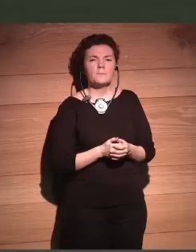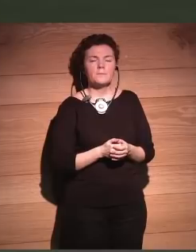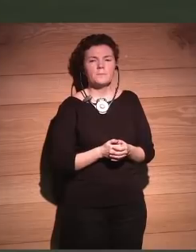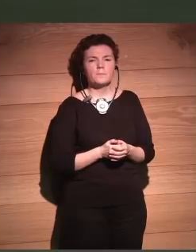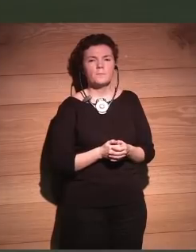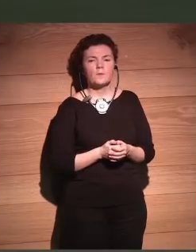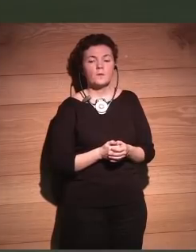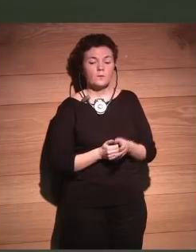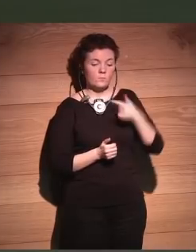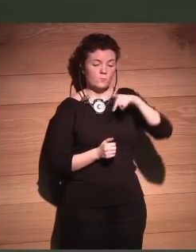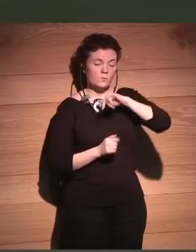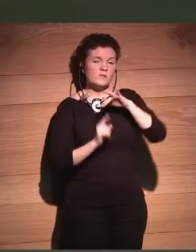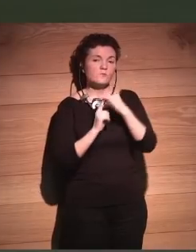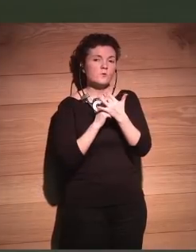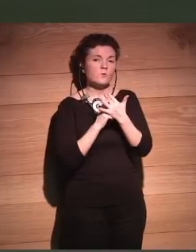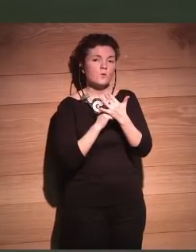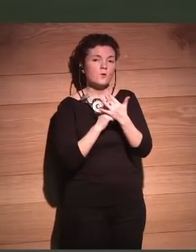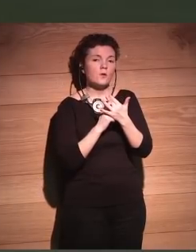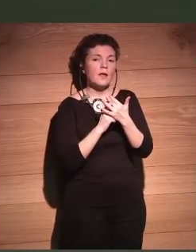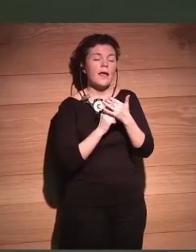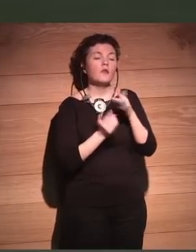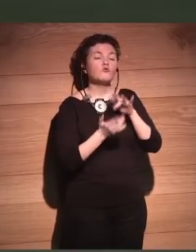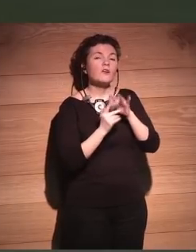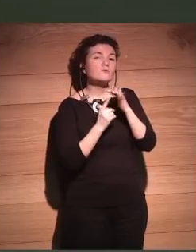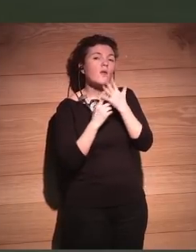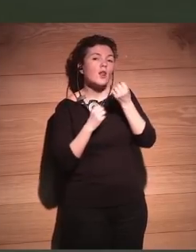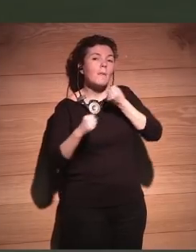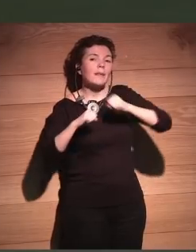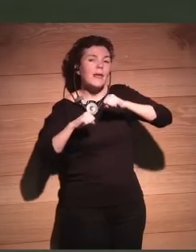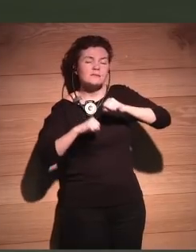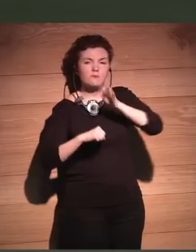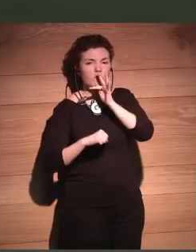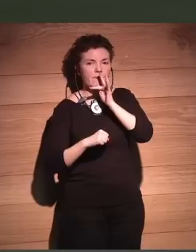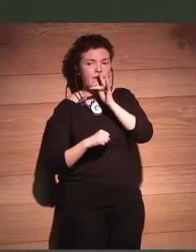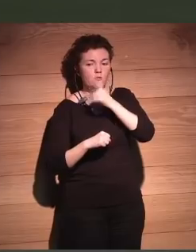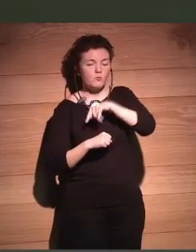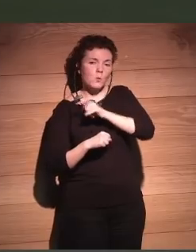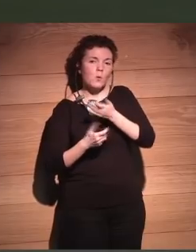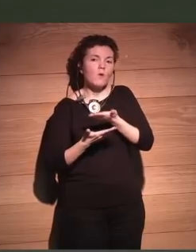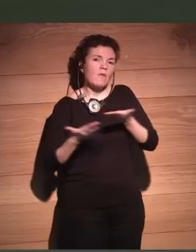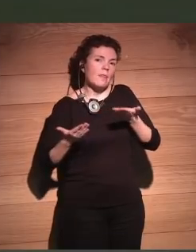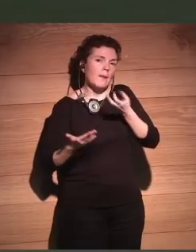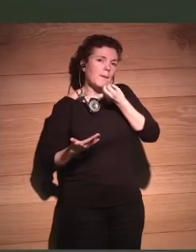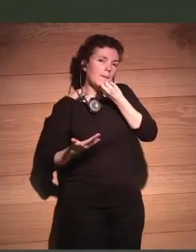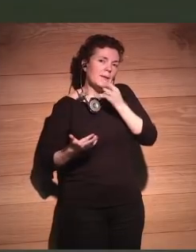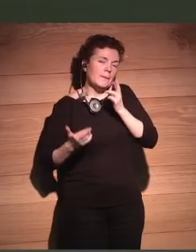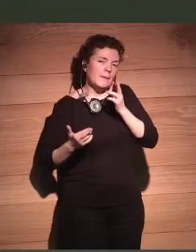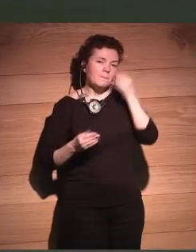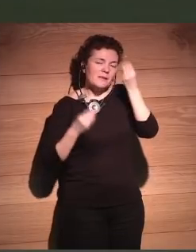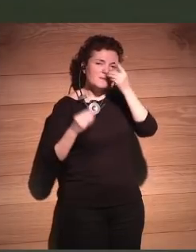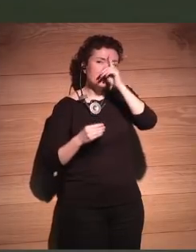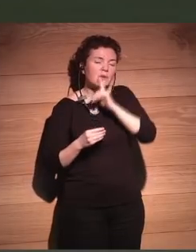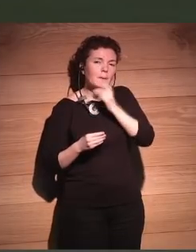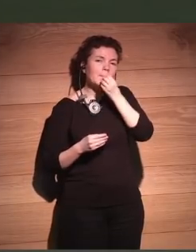y en nuestro caso de momento no hemos tenido ningún evento de epilepsia, con lo cual estamos bastante confiados y creemos que tenemos un perfil